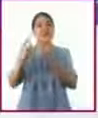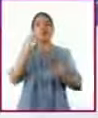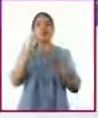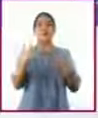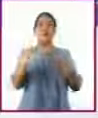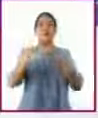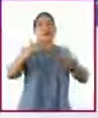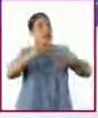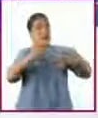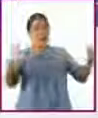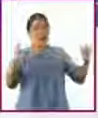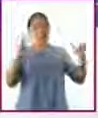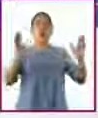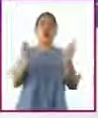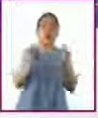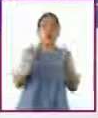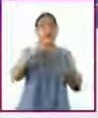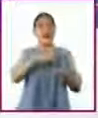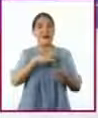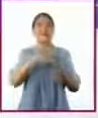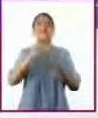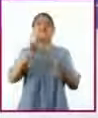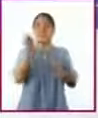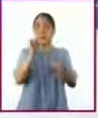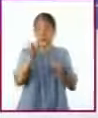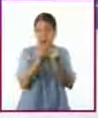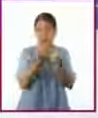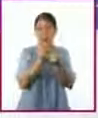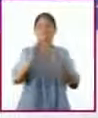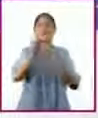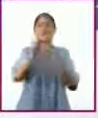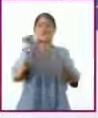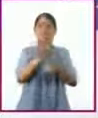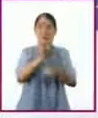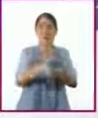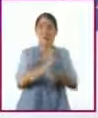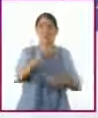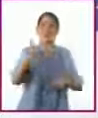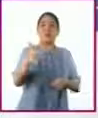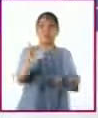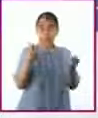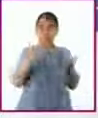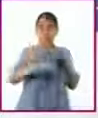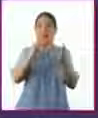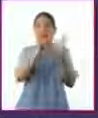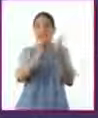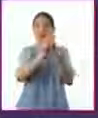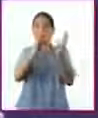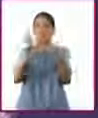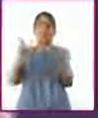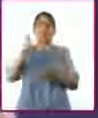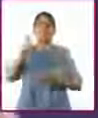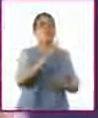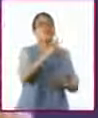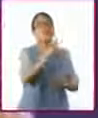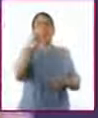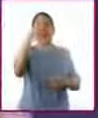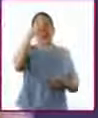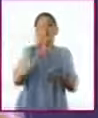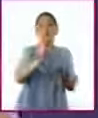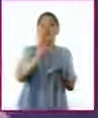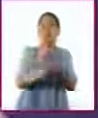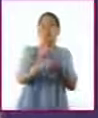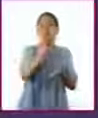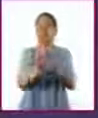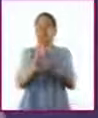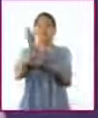o pequeñas, o móviles, que van de barrio en barrio ofreciendo opciones de lectura para todos. ¿Alguna vez